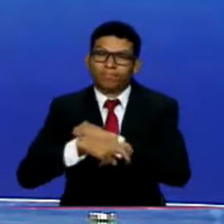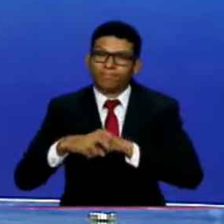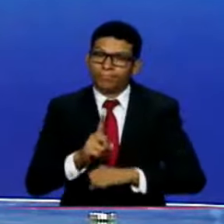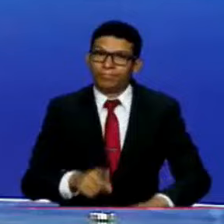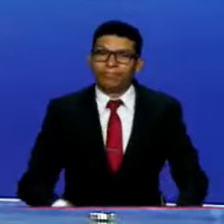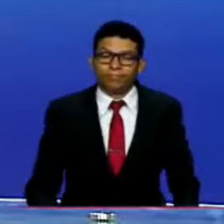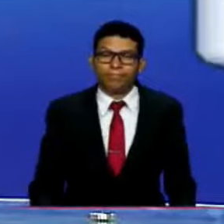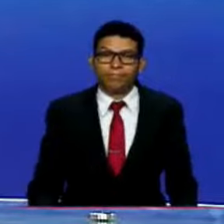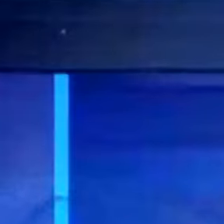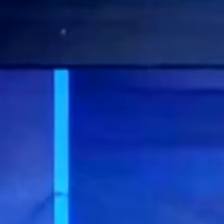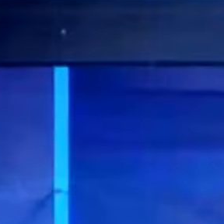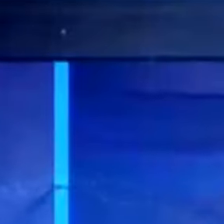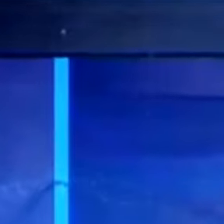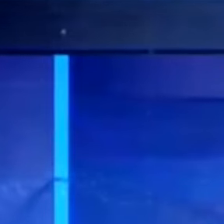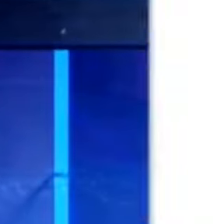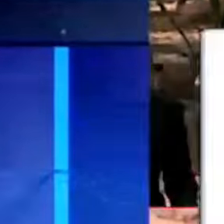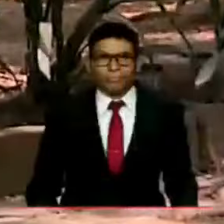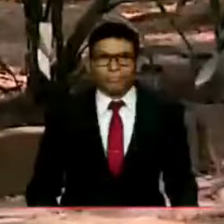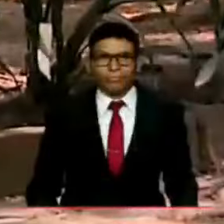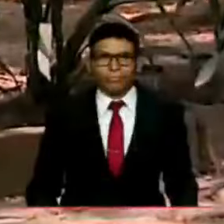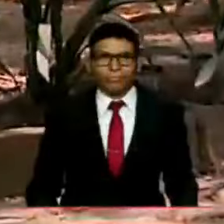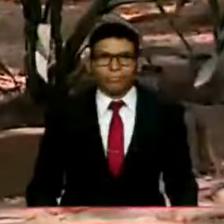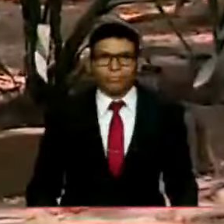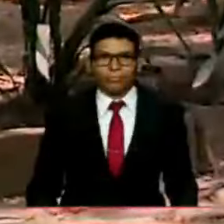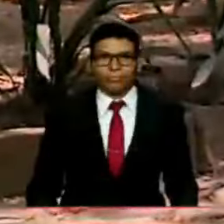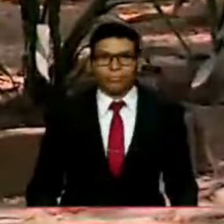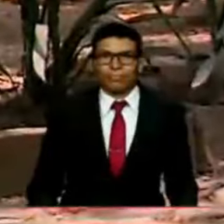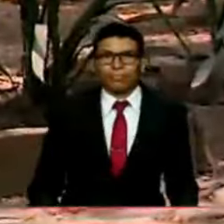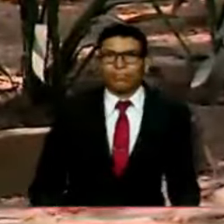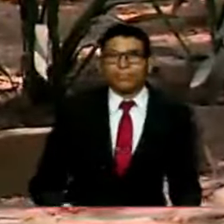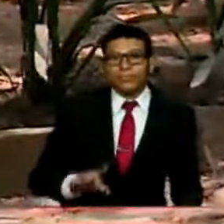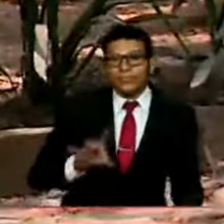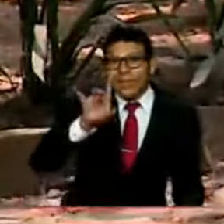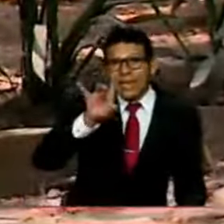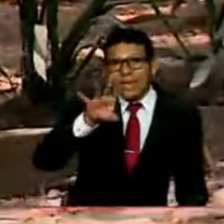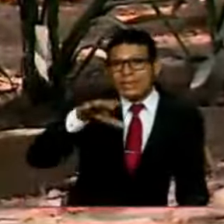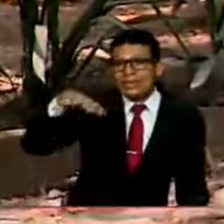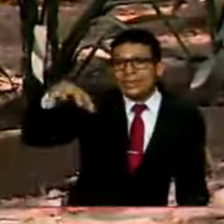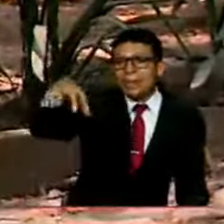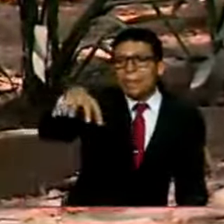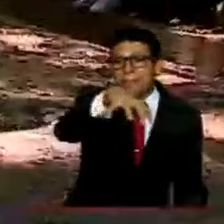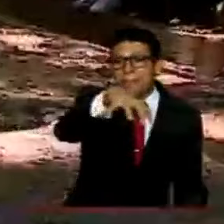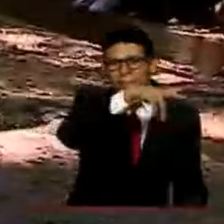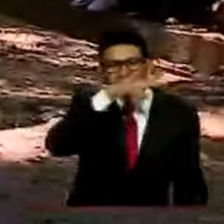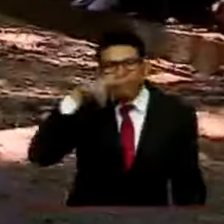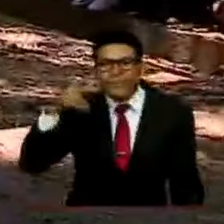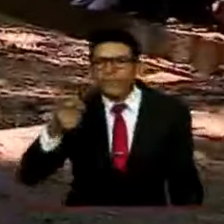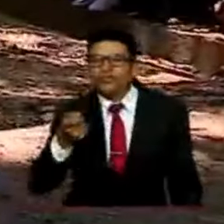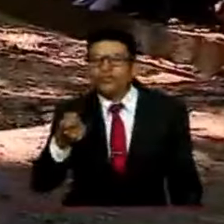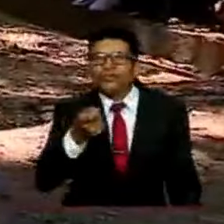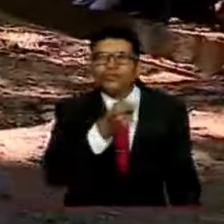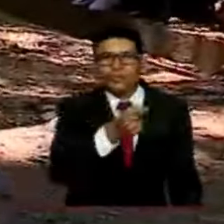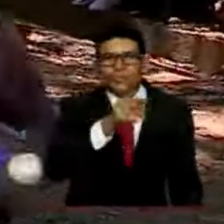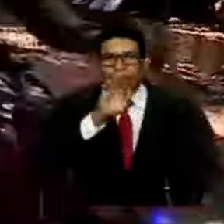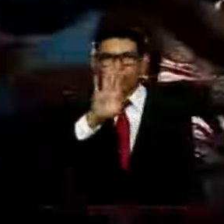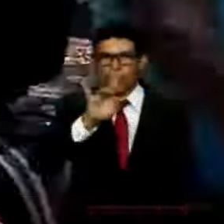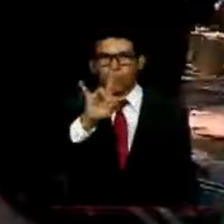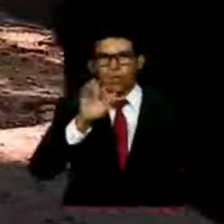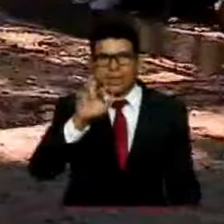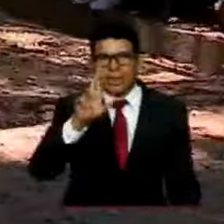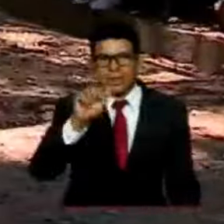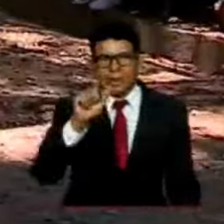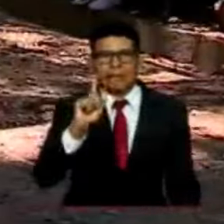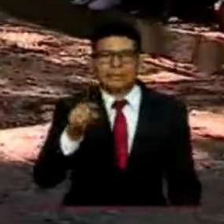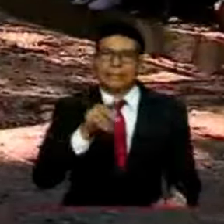las motos por lo menos 15 sectores de la zona rural contiguos al corregimiento la buitrera de calis